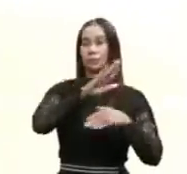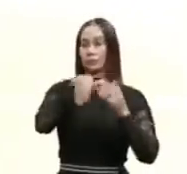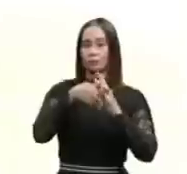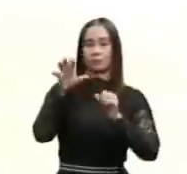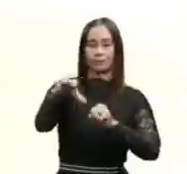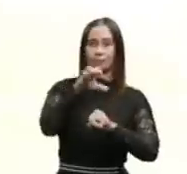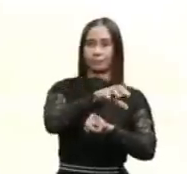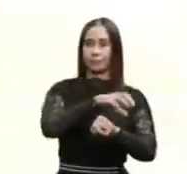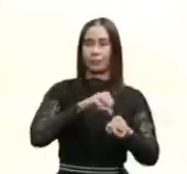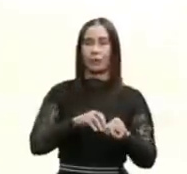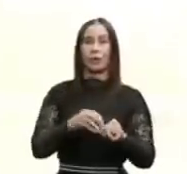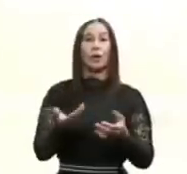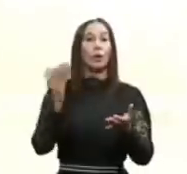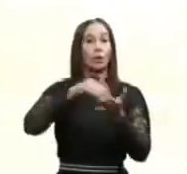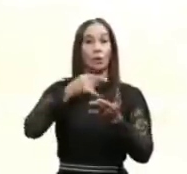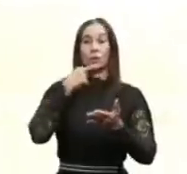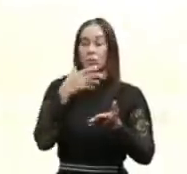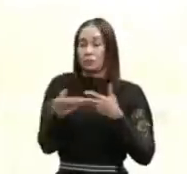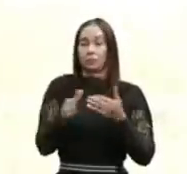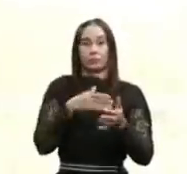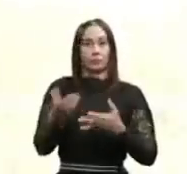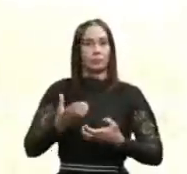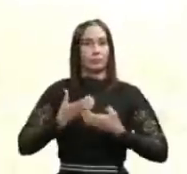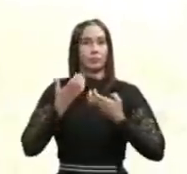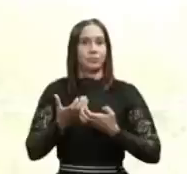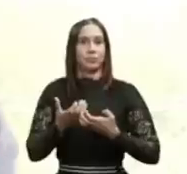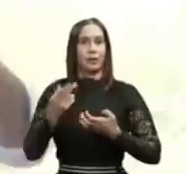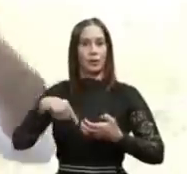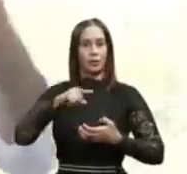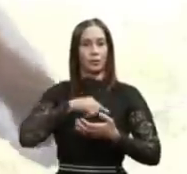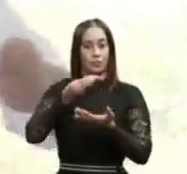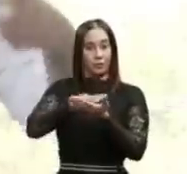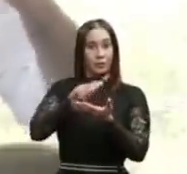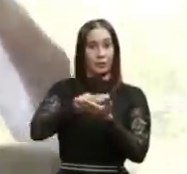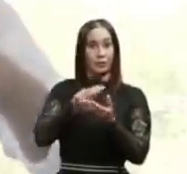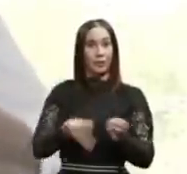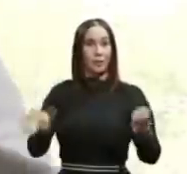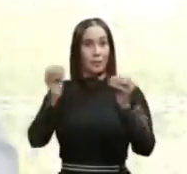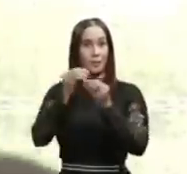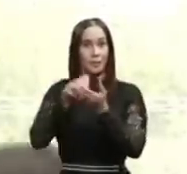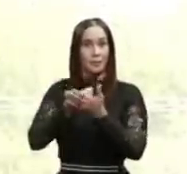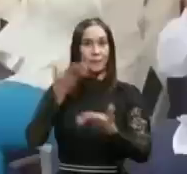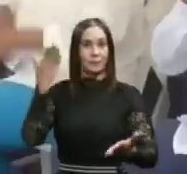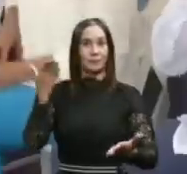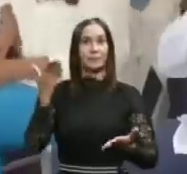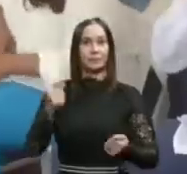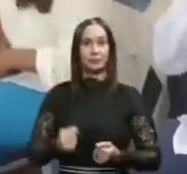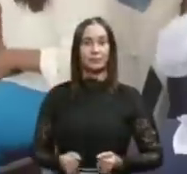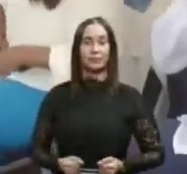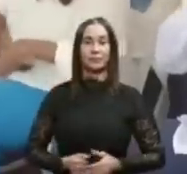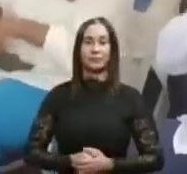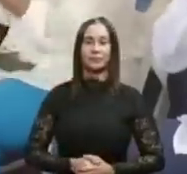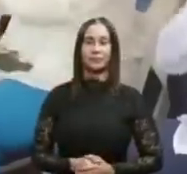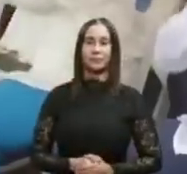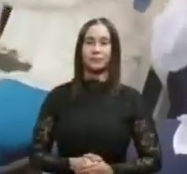repetir, aunque se molesten, que con nosotros los chelitos rinden.